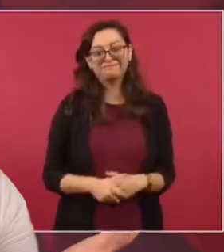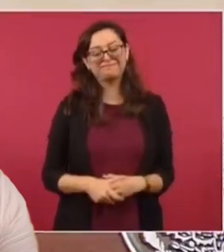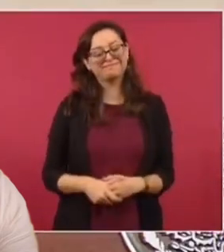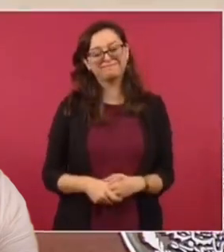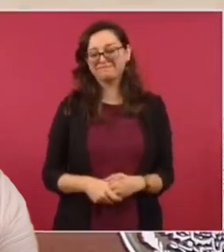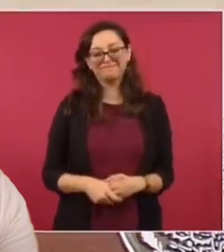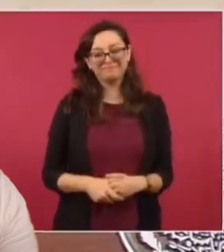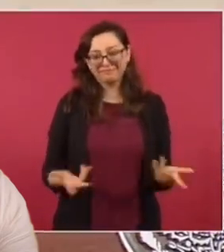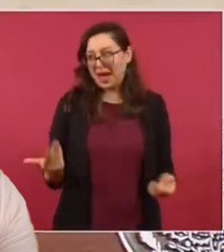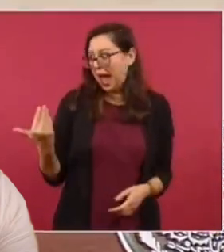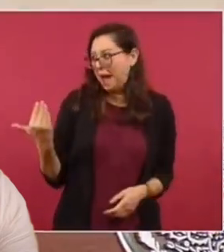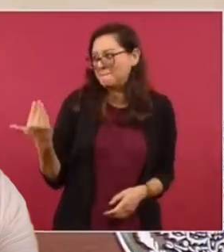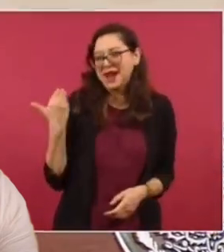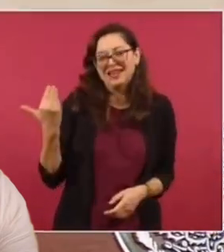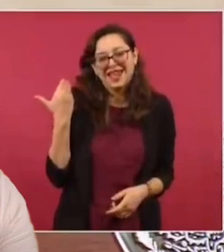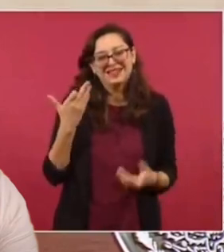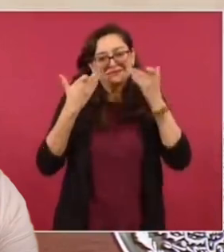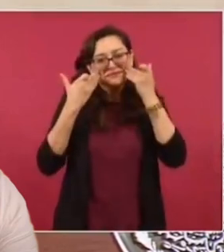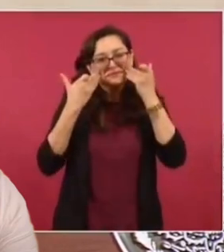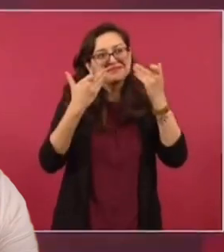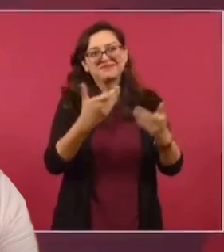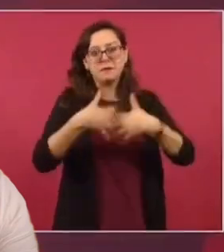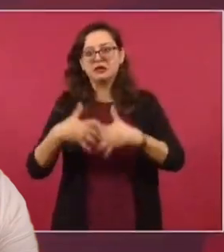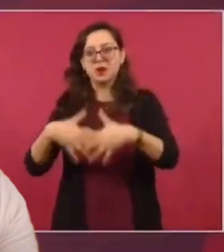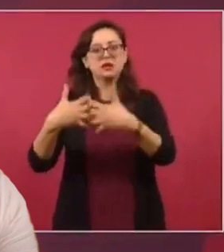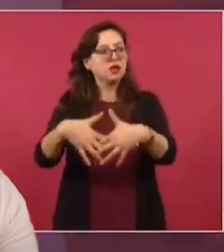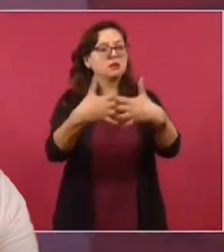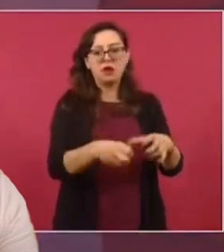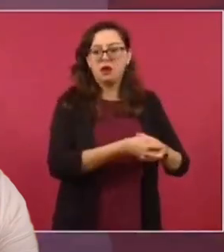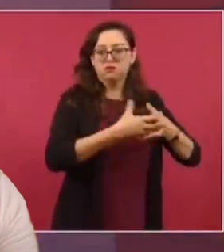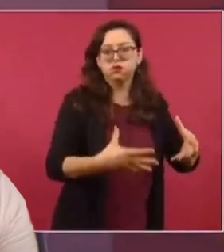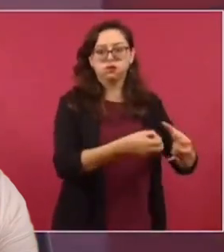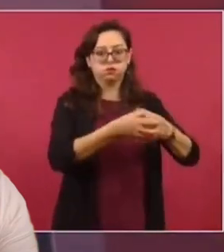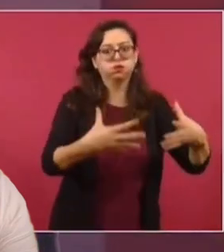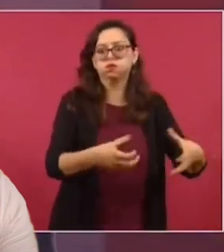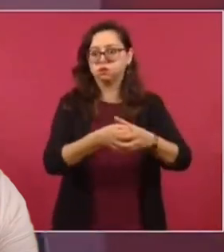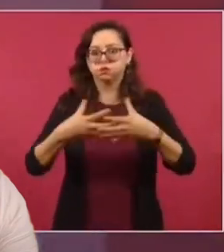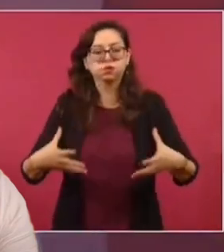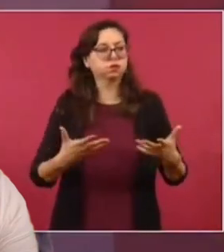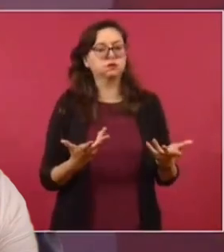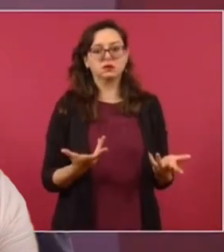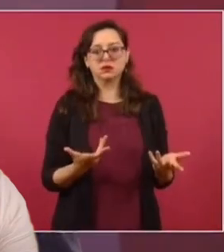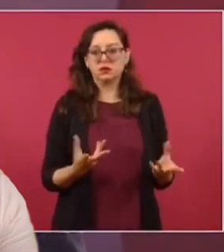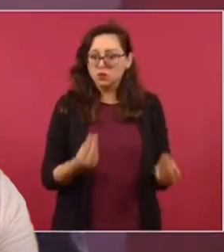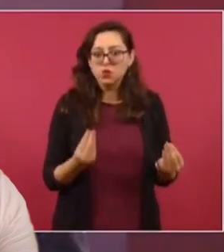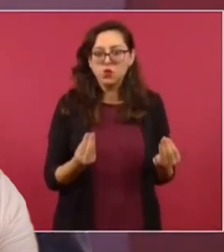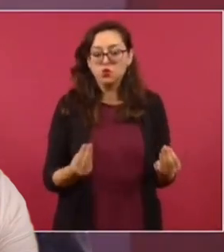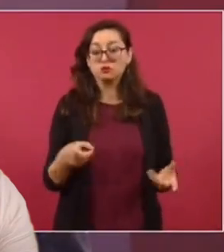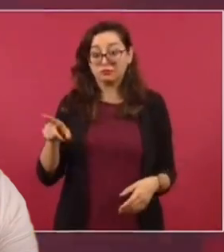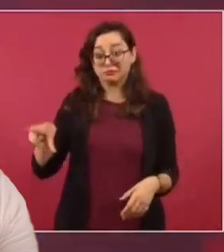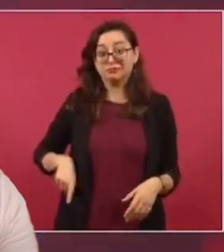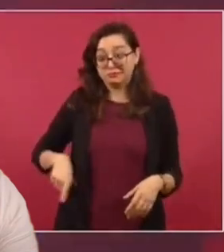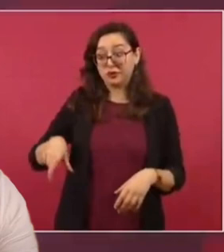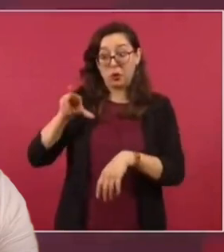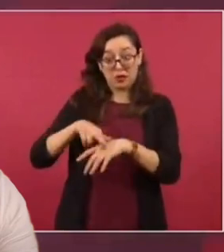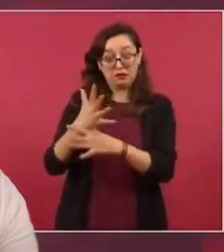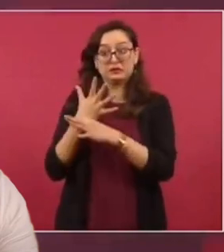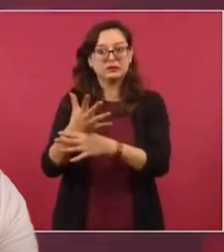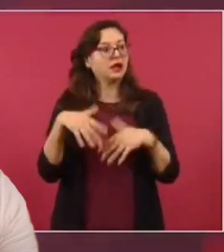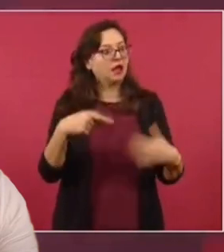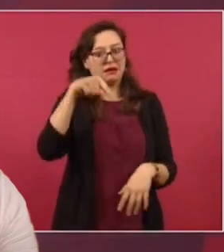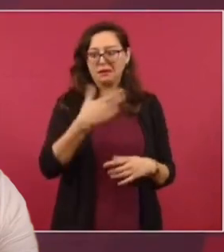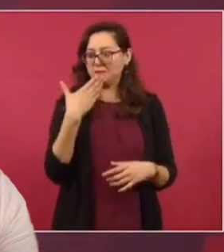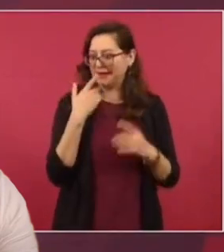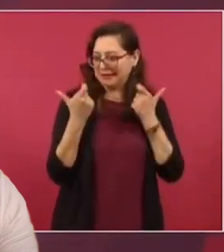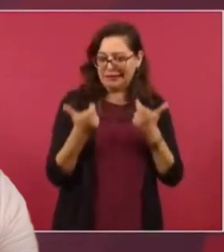de padecer una crisis tremenda de falta de agua. El mismo gobernador decía que eran víctimas de su éxito, algo